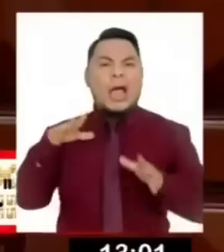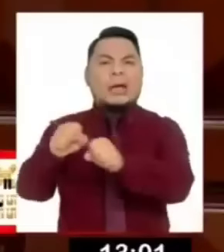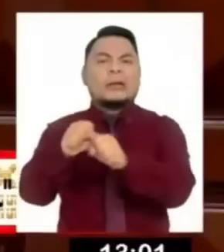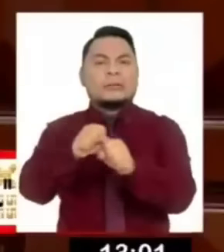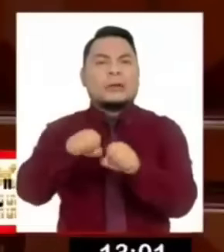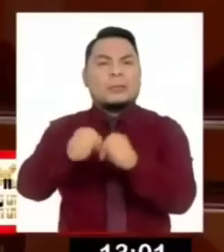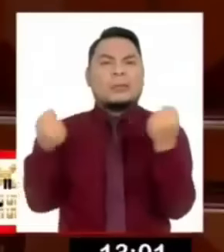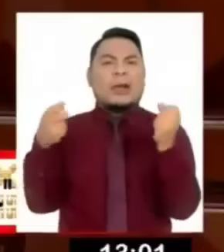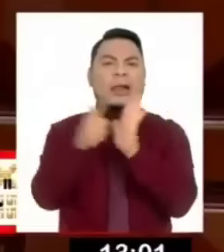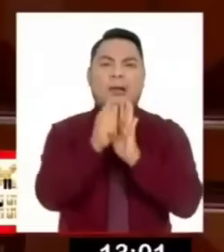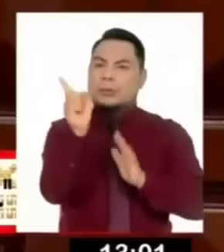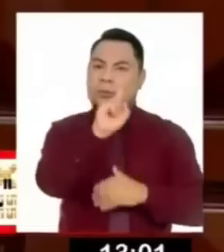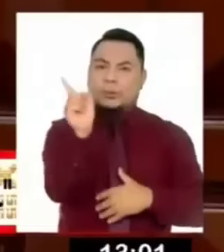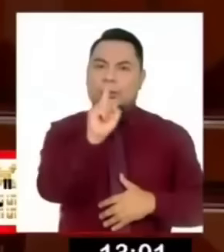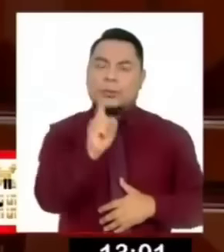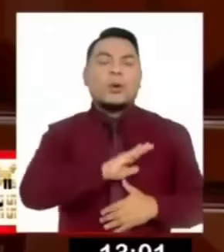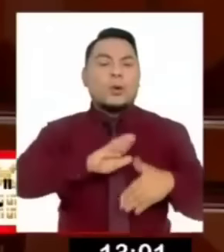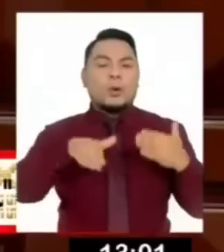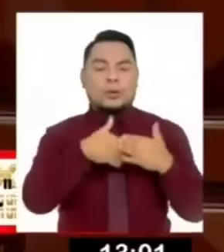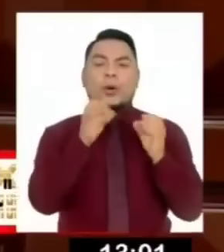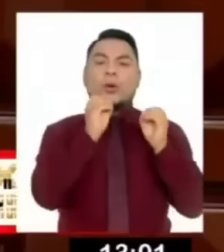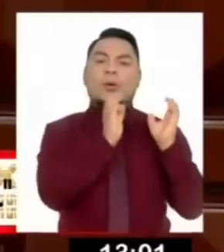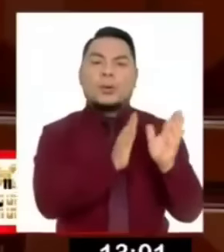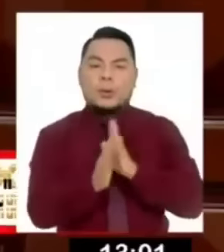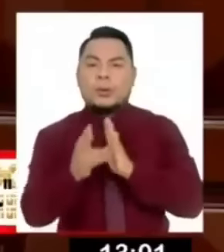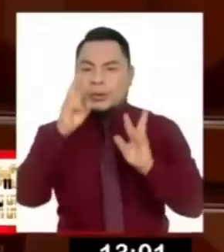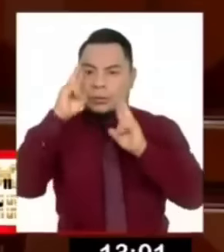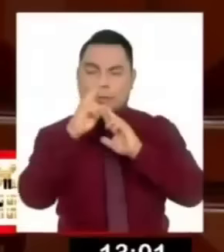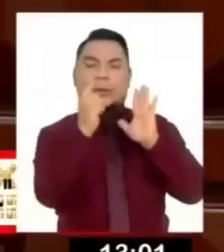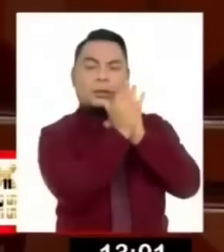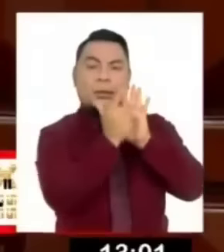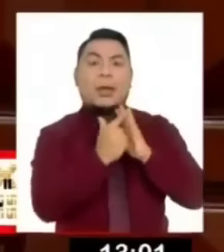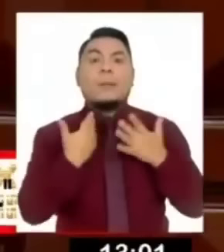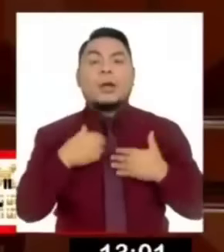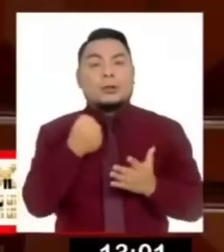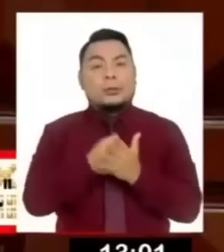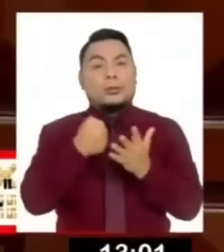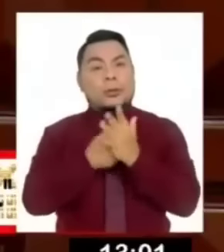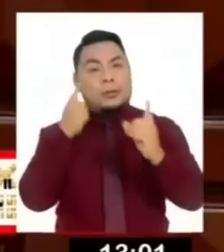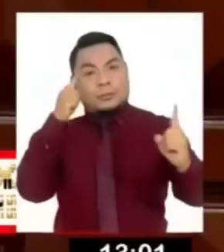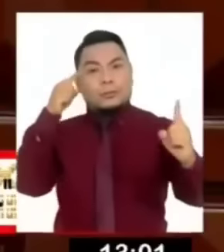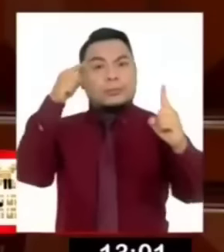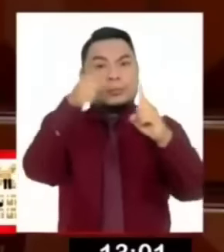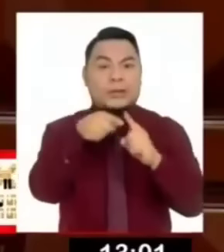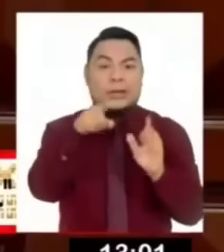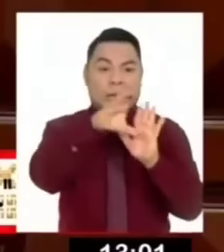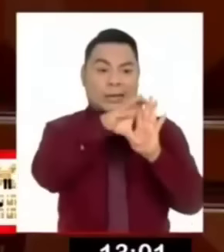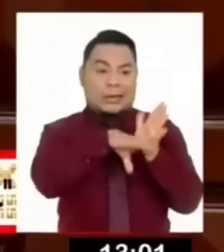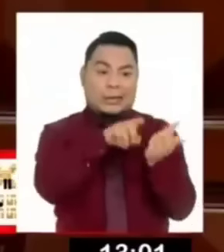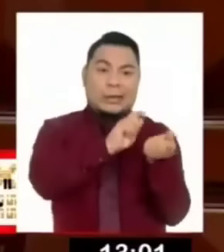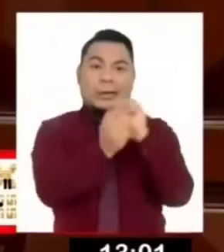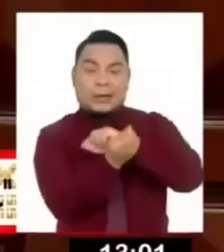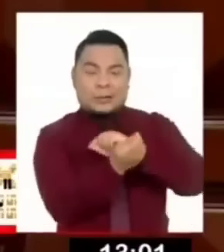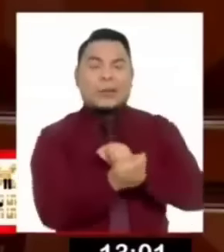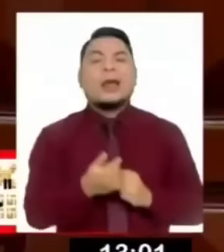de la legalidad. Sin duda, para lograr este propósito, tendremos que